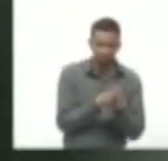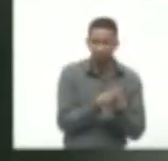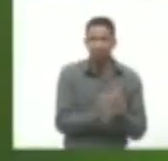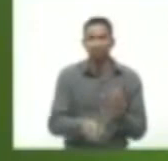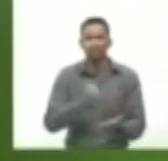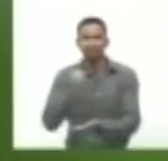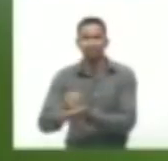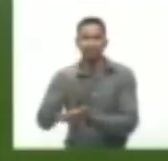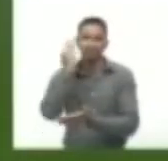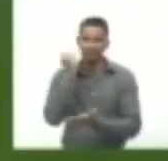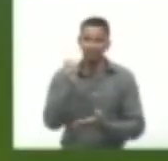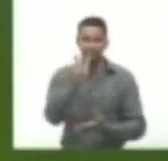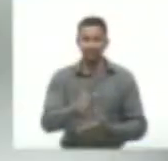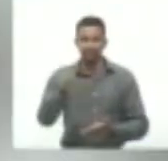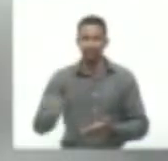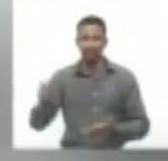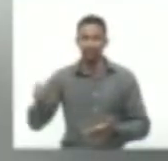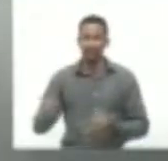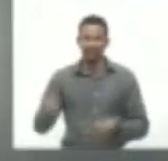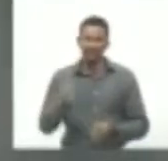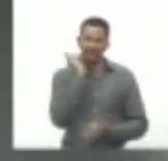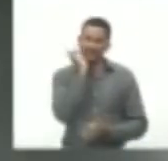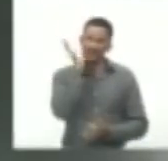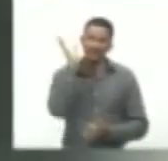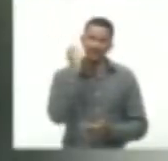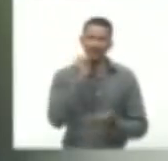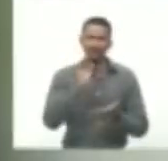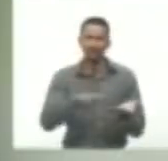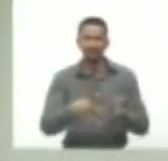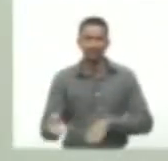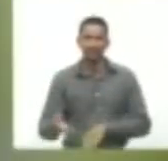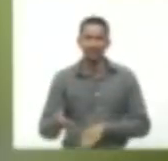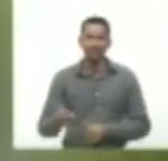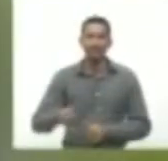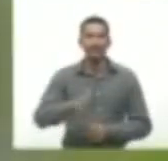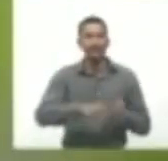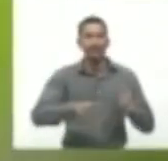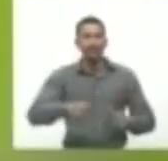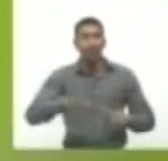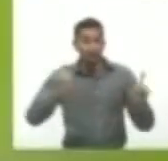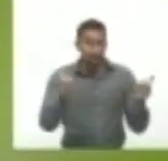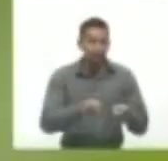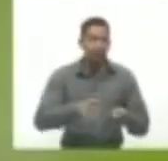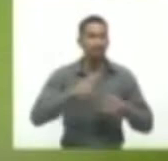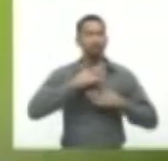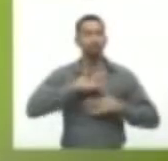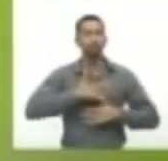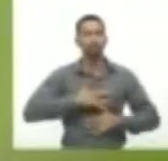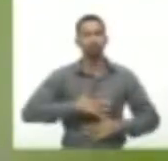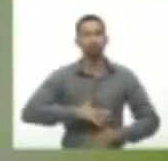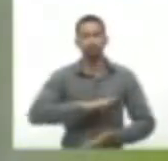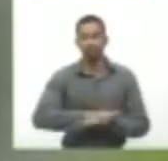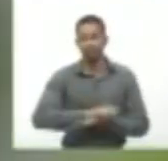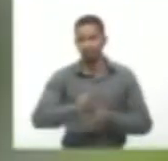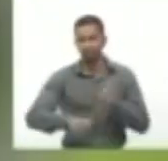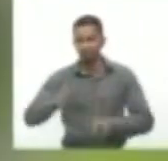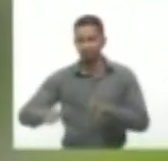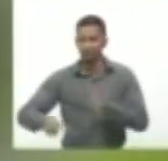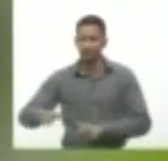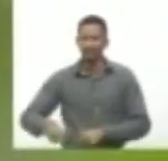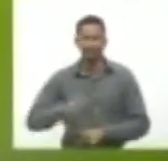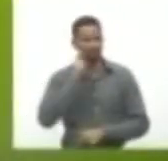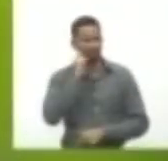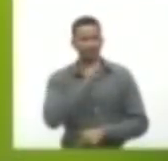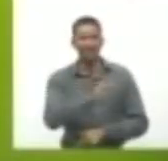de este horrendo crimen permite a muchas personas en la región respirar tranquilos y al mismo tiempo reflexionar en la falta de valores de